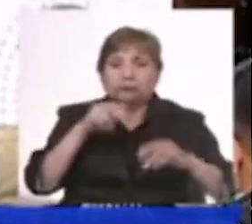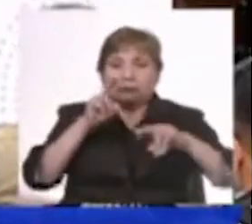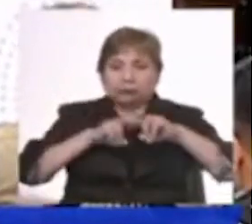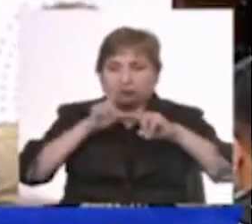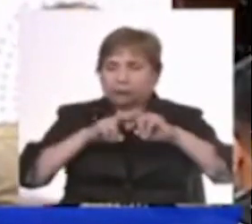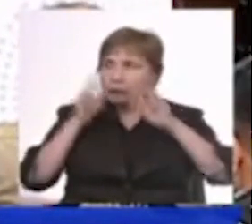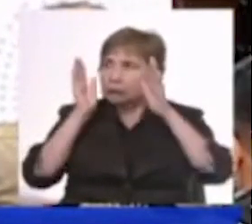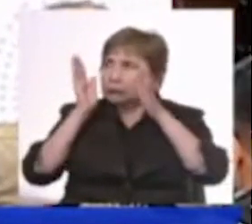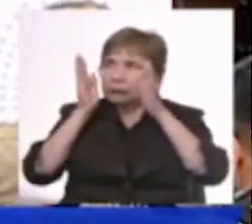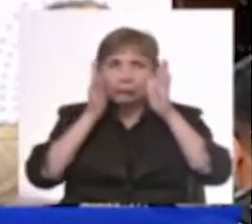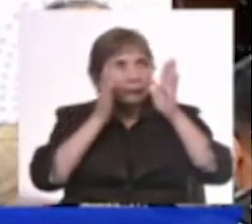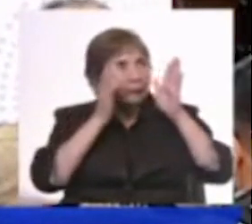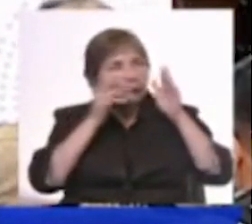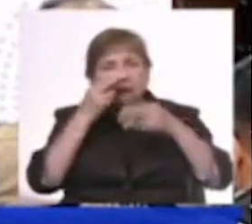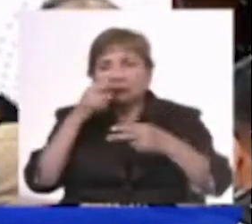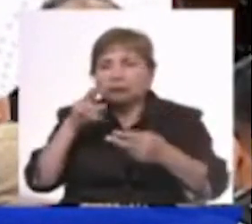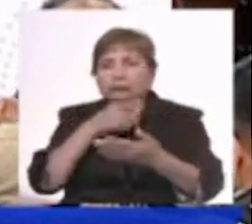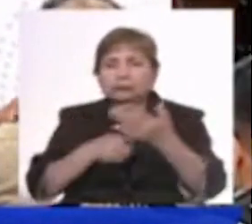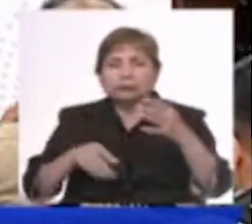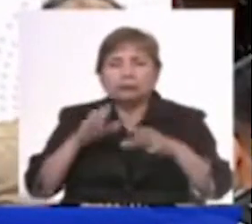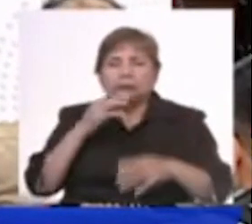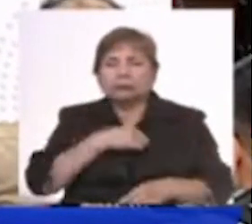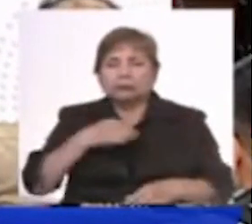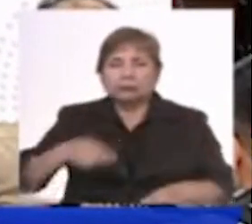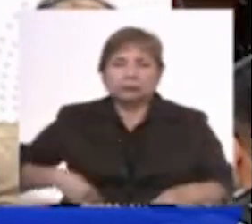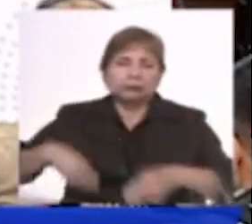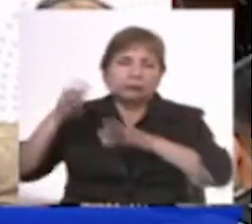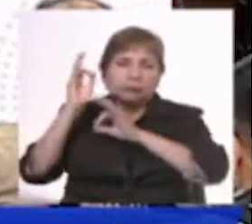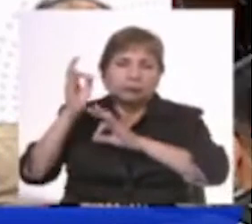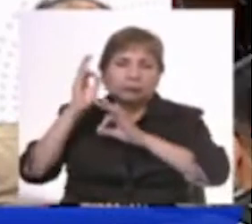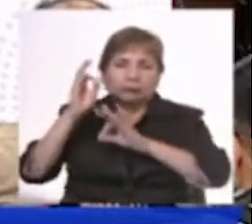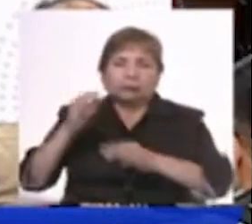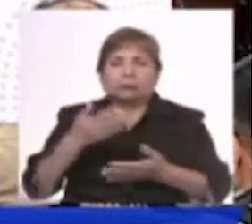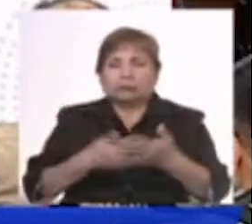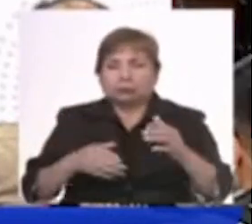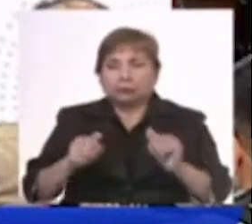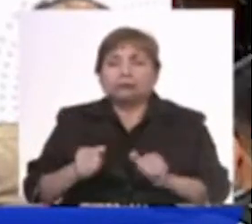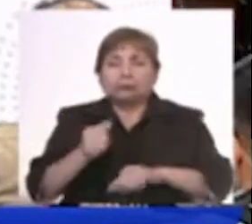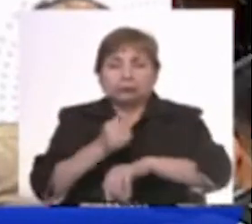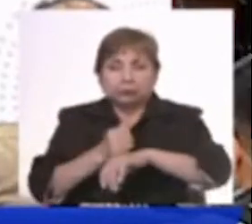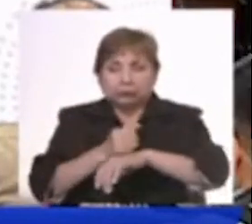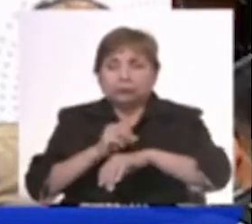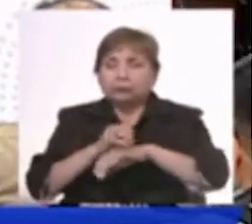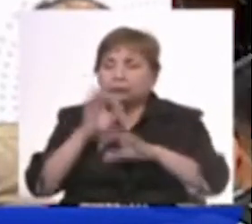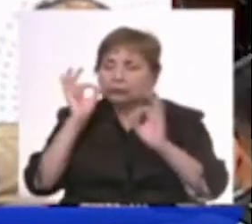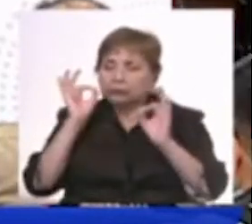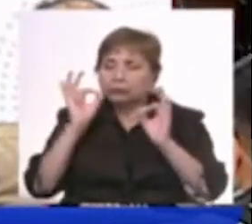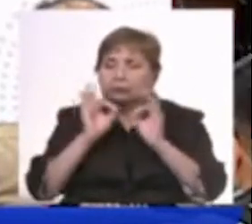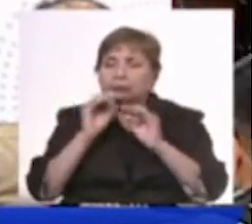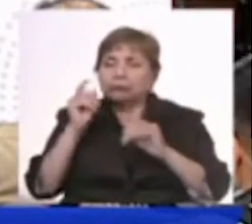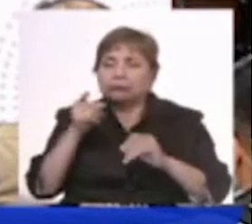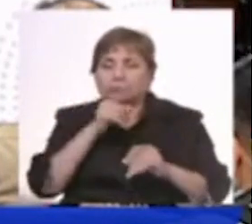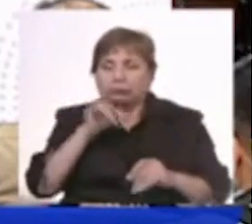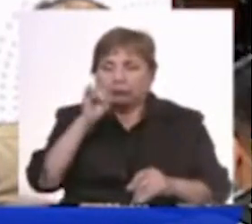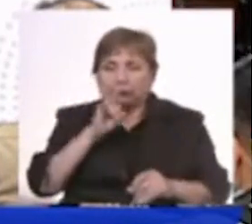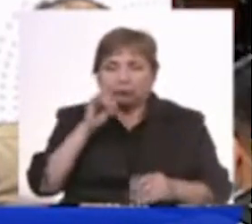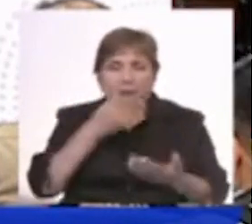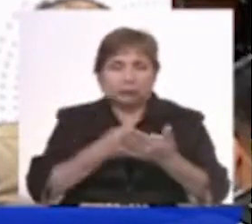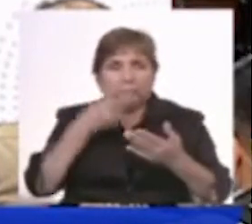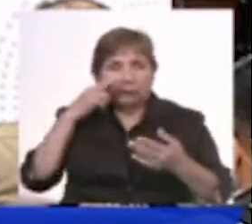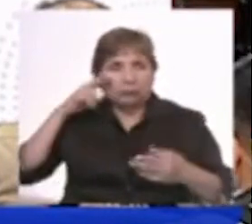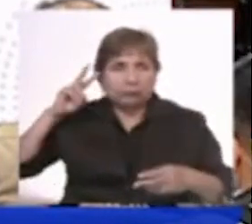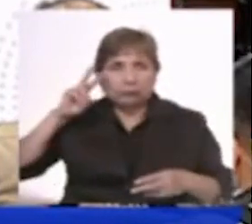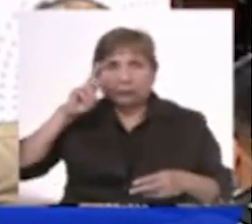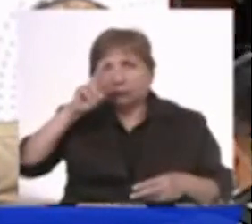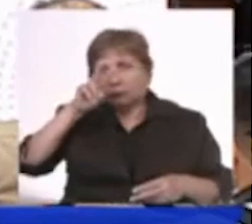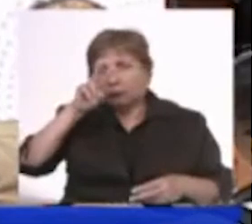y están atentos a lo que en cada ministerio se viene exponiendo. Y los asesores precisamente son los que hacen uso de la